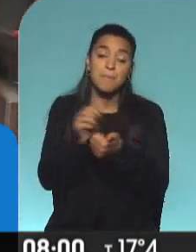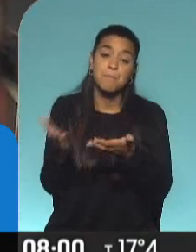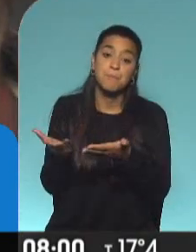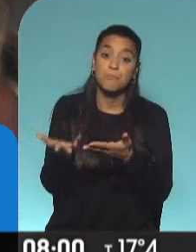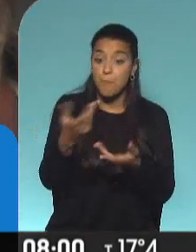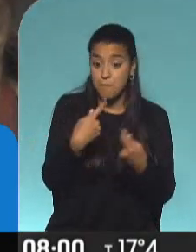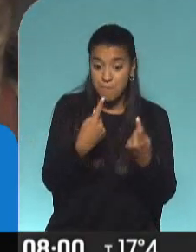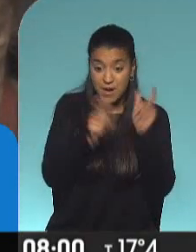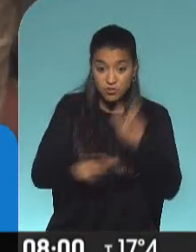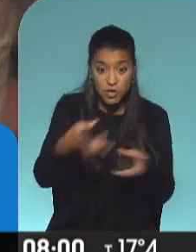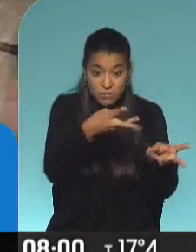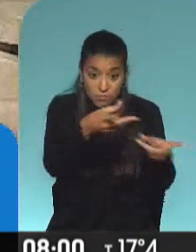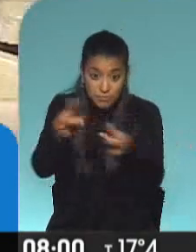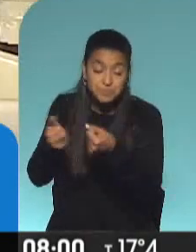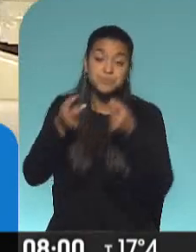consumidores, digamos, pueden acceder